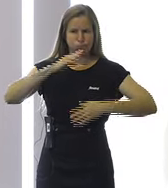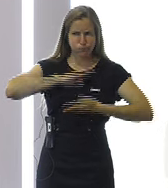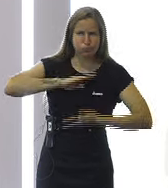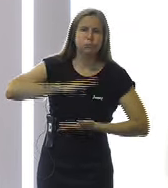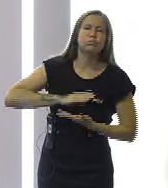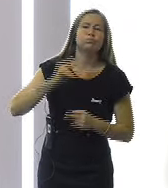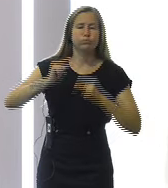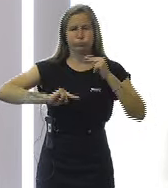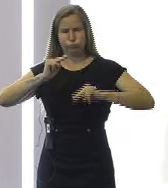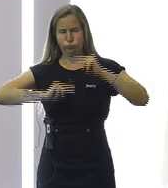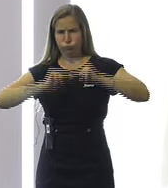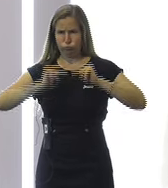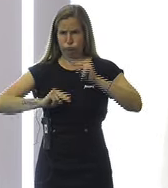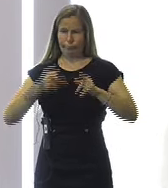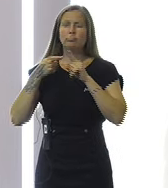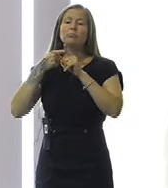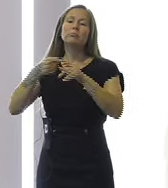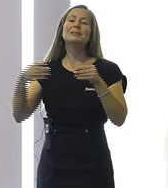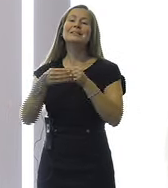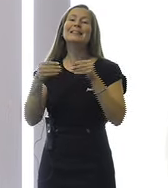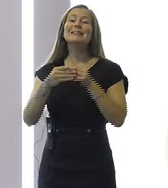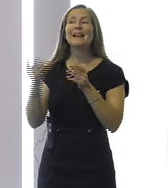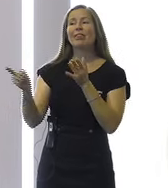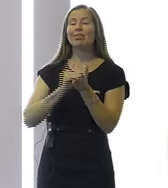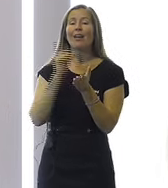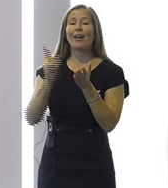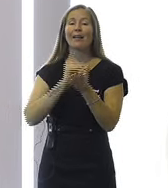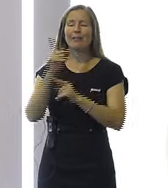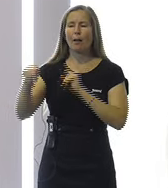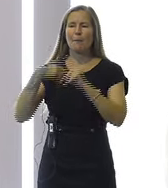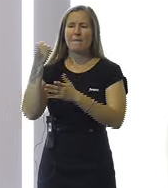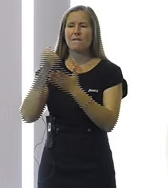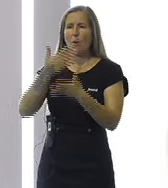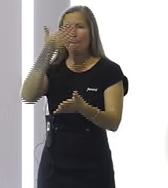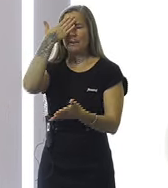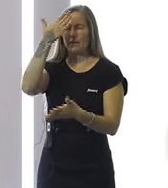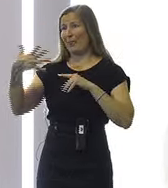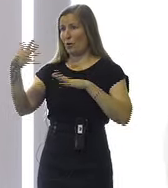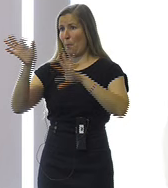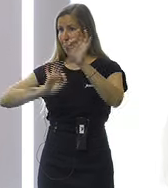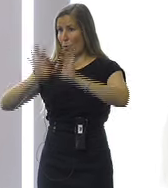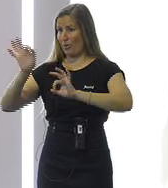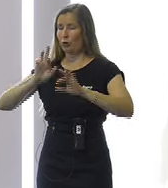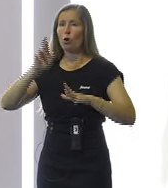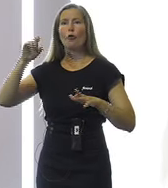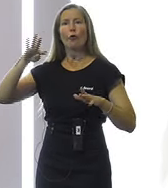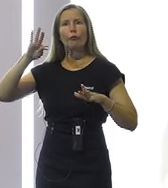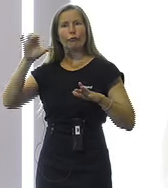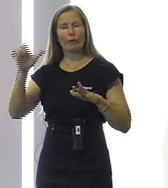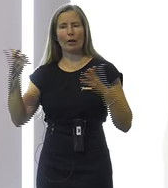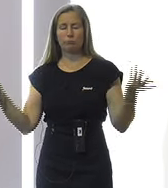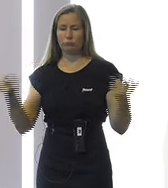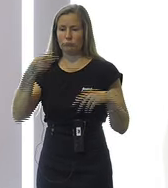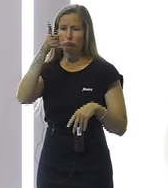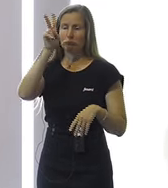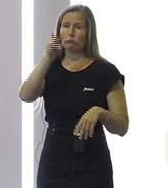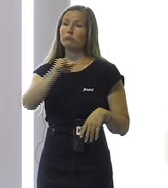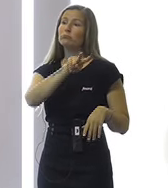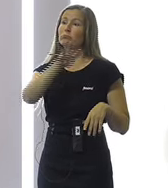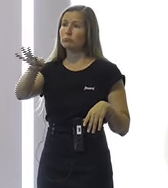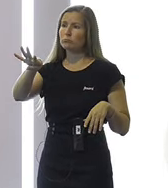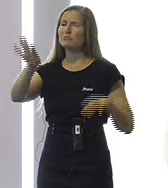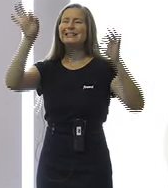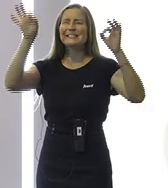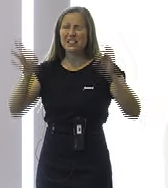decisión la captación de clientes digitales y ser el banco principal de más clientes. En 2024 la rentabilidad del banco